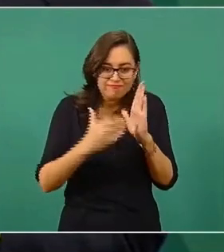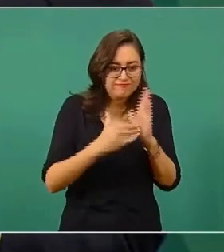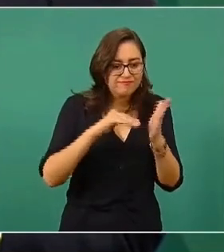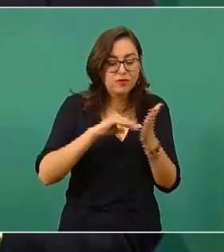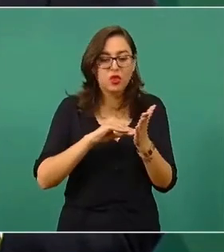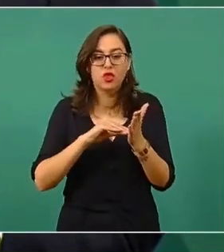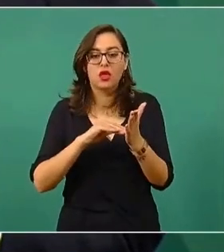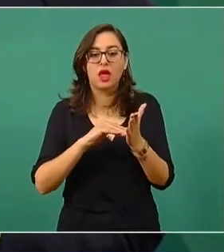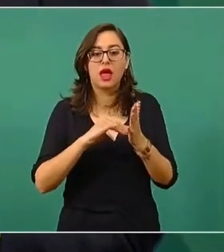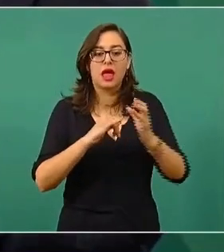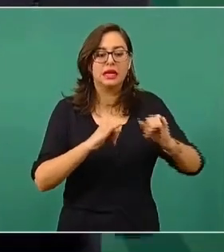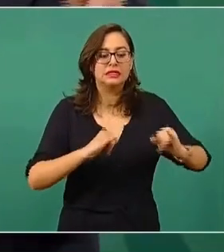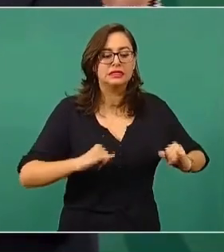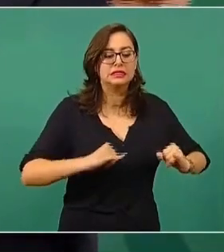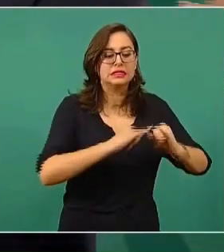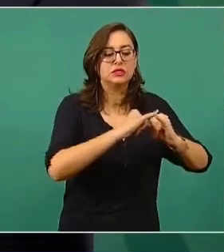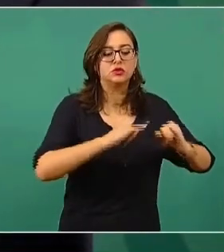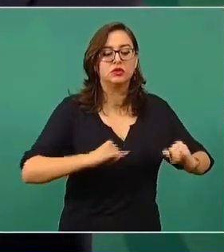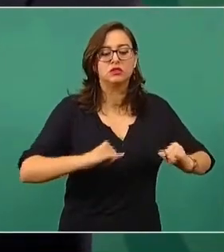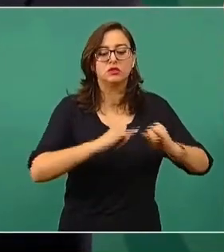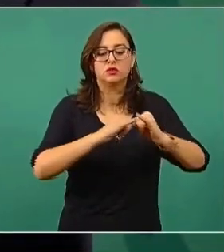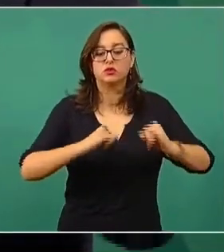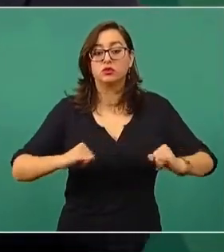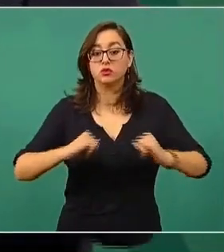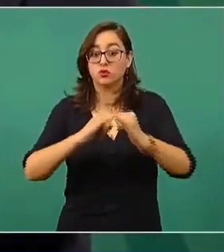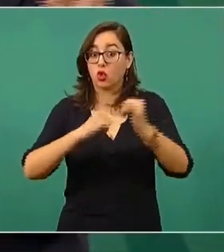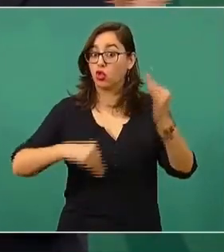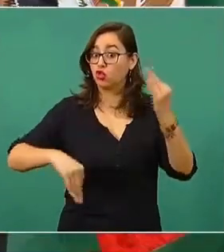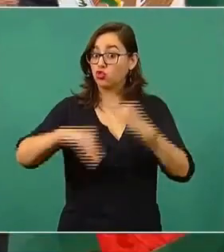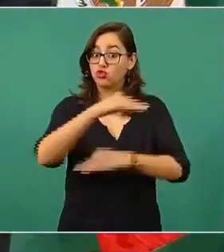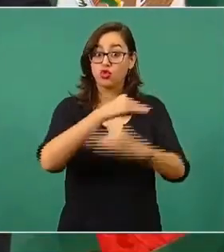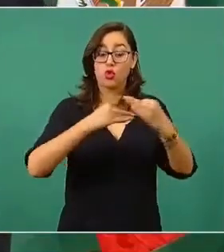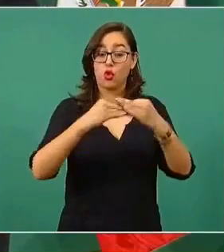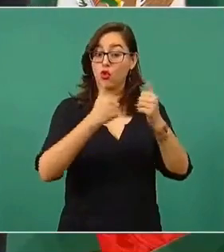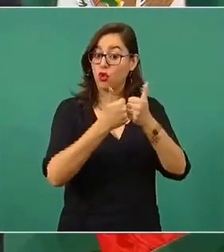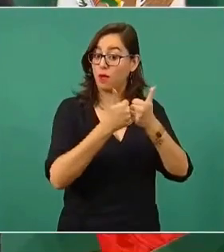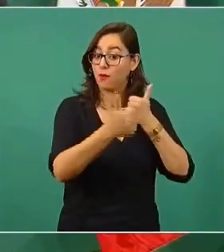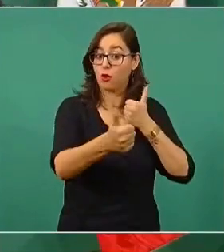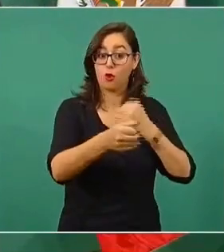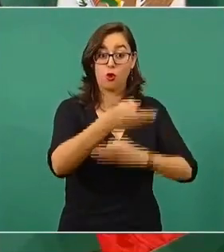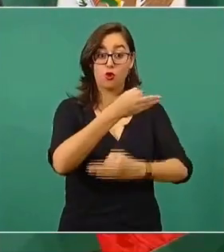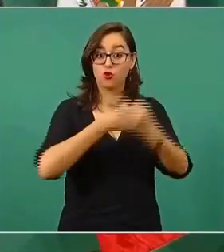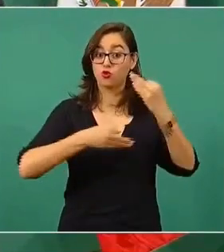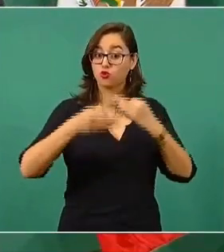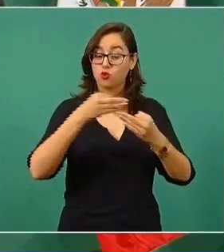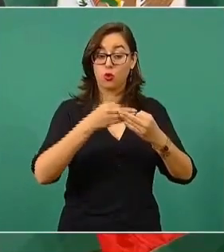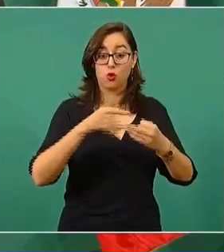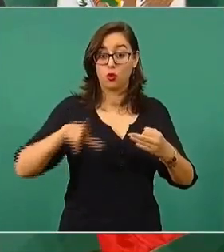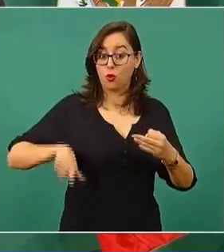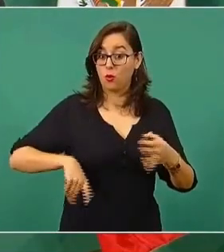organismos autónomos todos, de la sociedad civil.